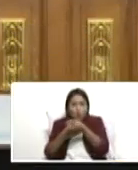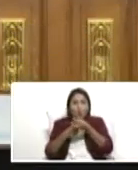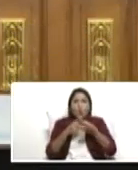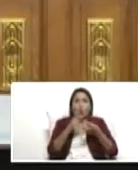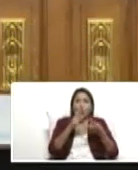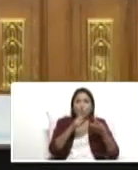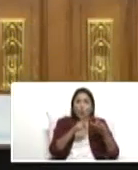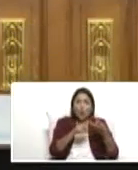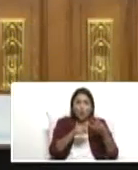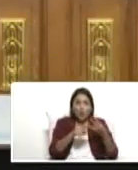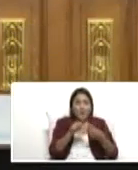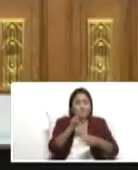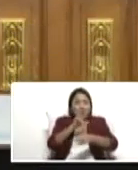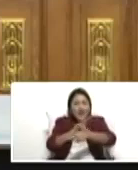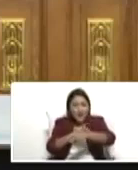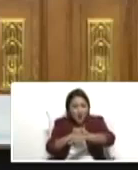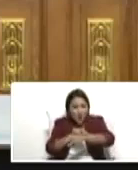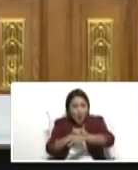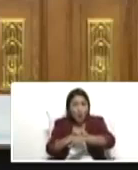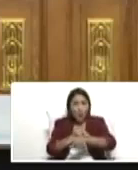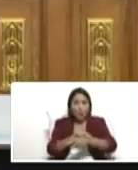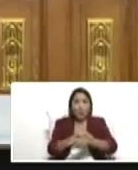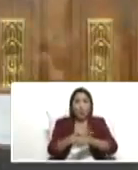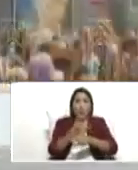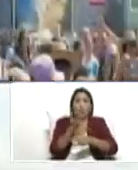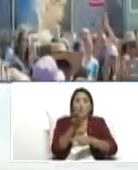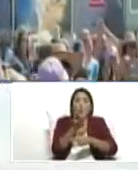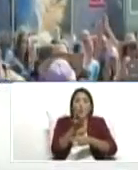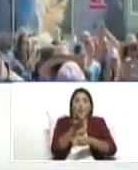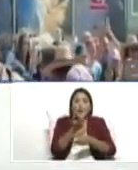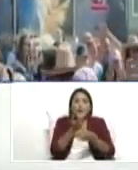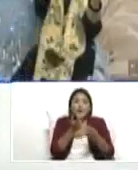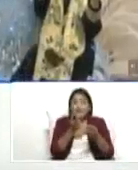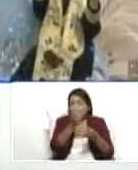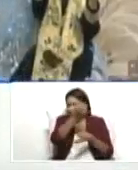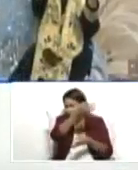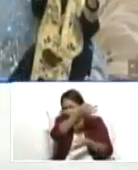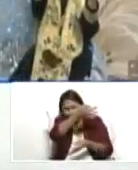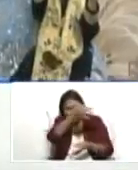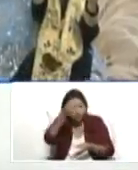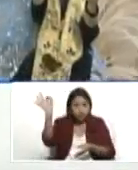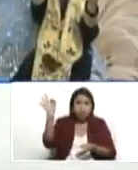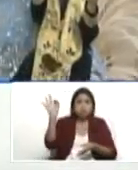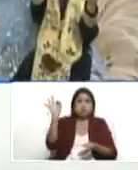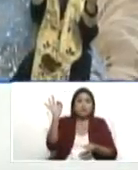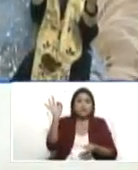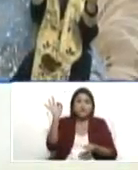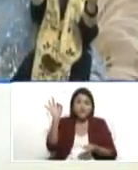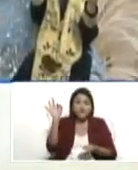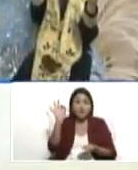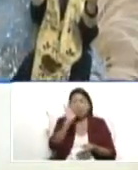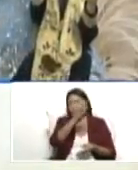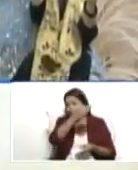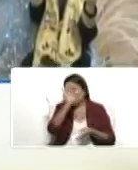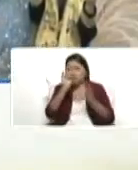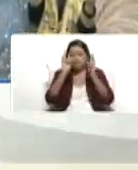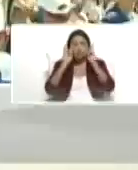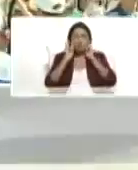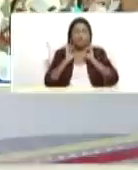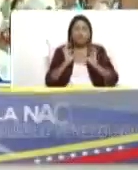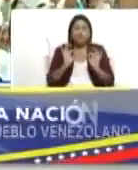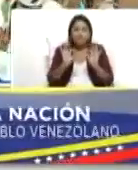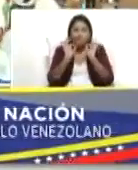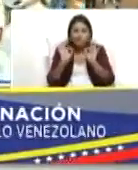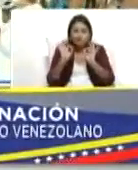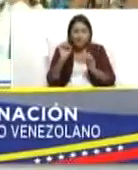de médicos médicas paramédicos ha sido extraordinario impecable y